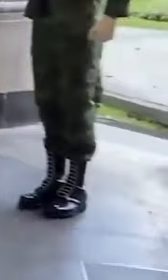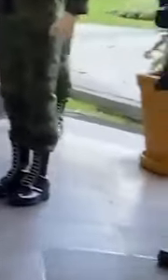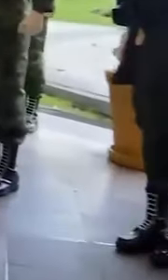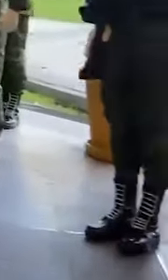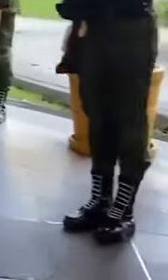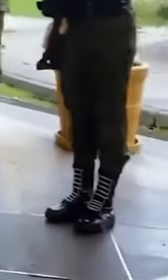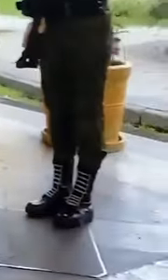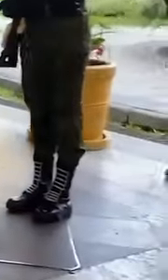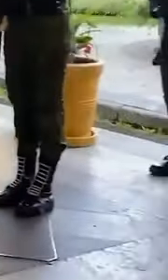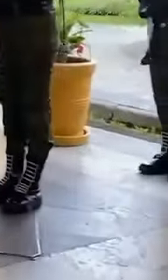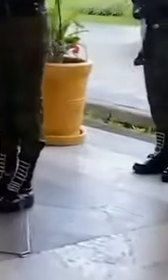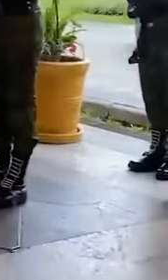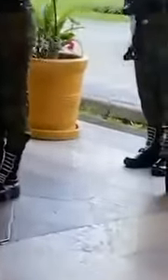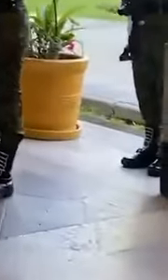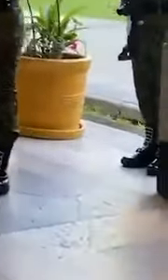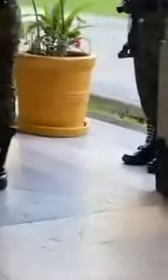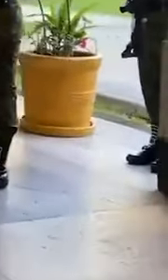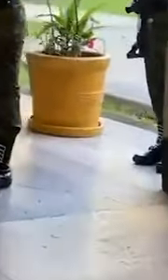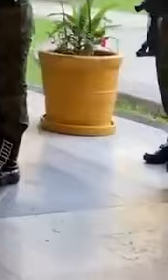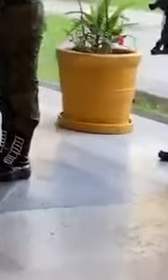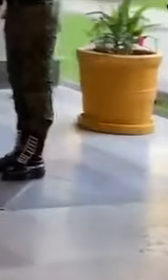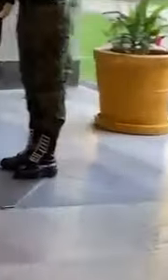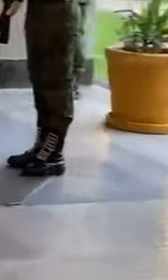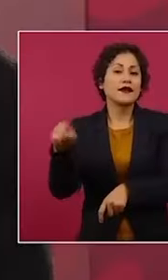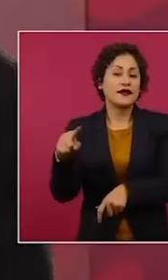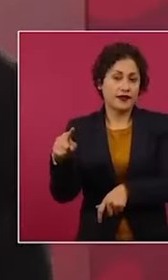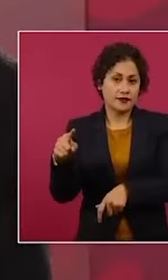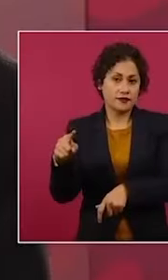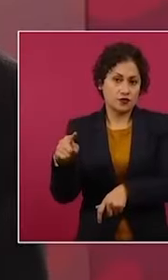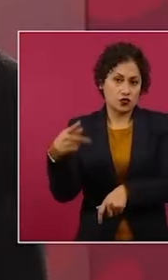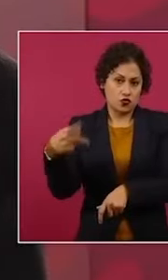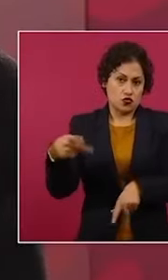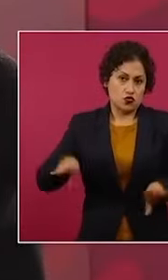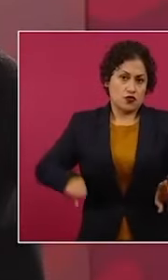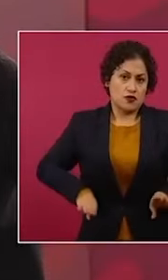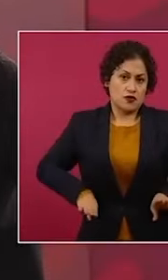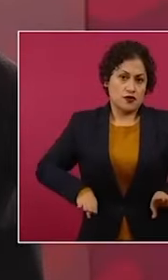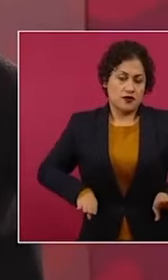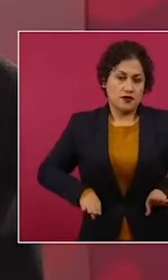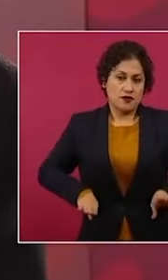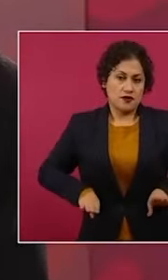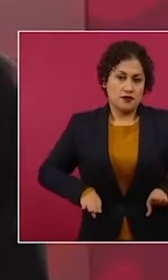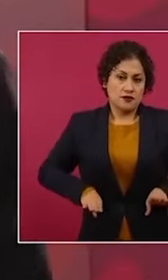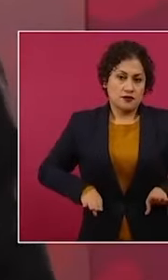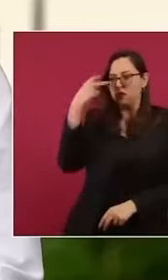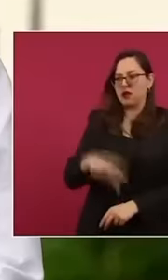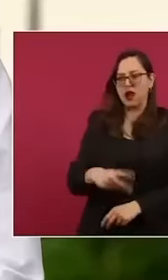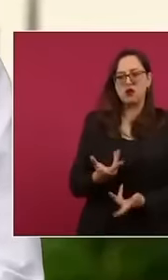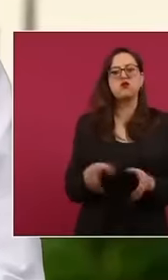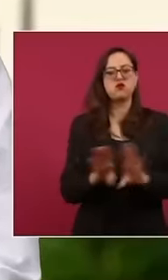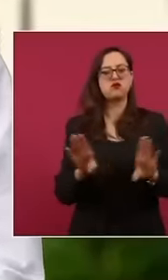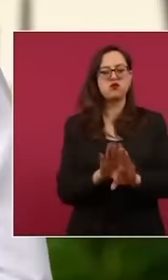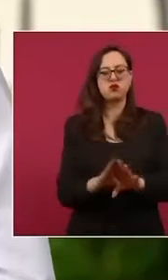pasando algo muy parecido con el tema de la inmigración ilegal. Después de una época con mucha censura, con la libertad de las redes